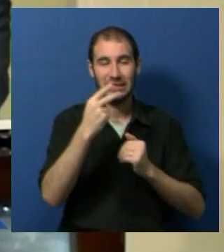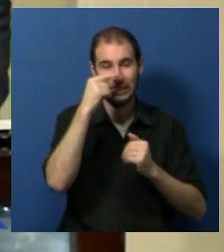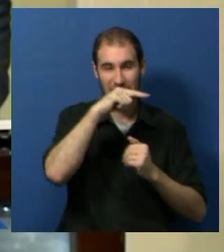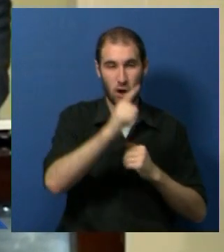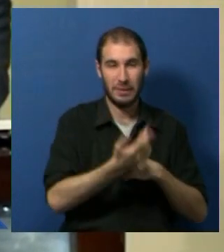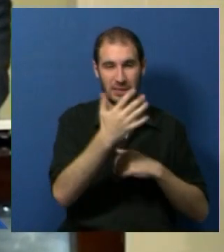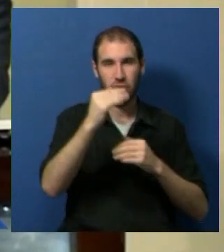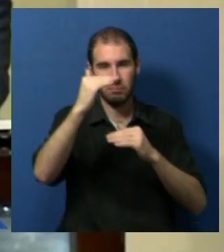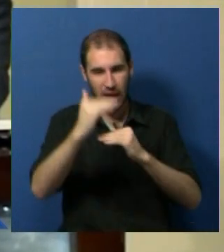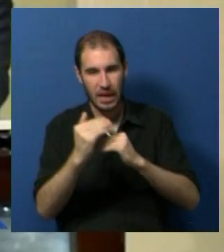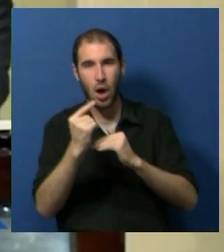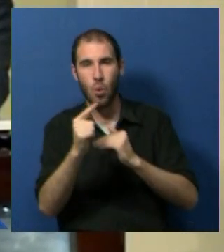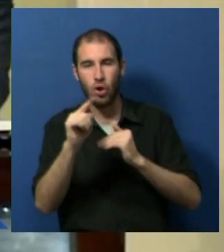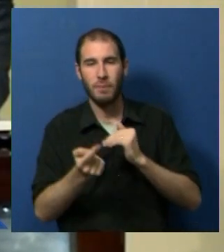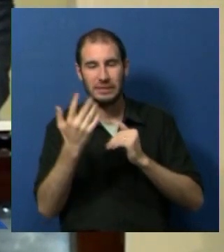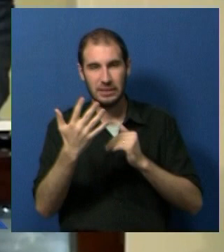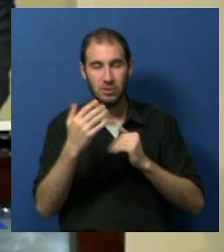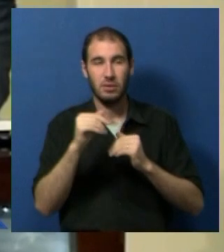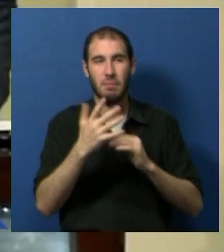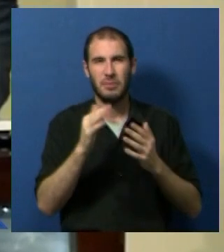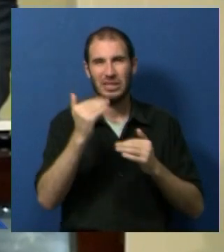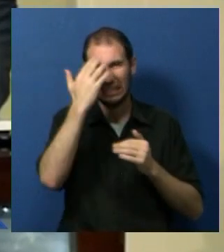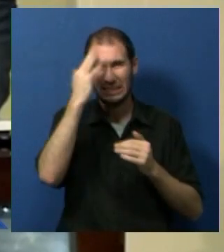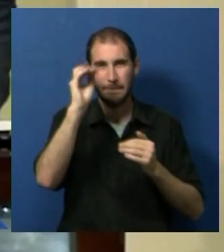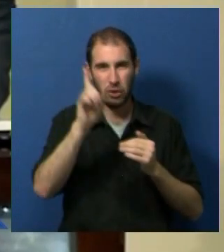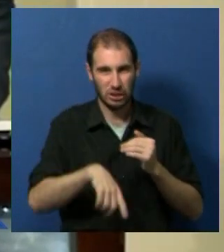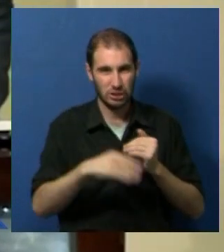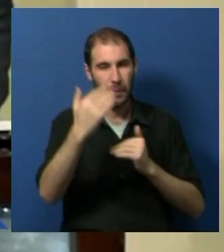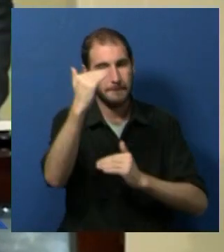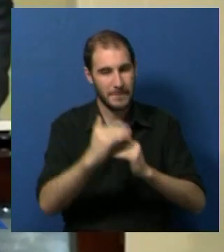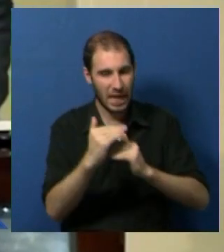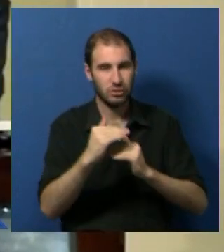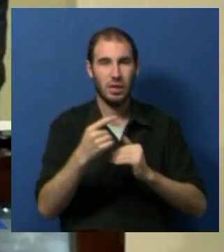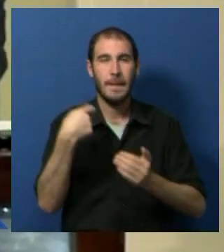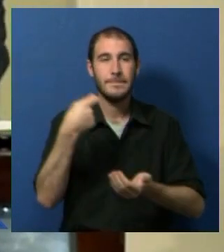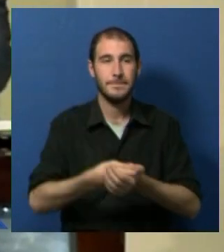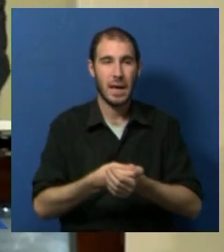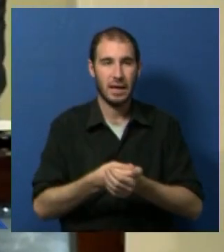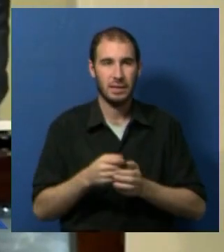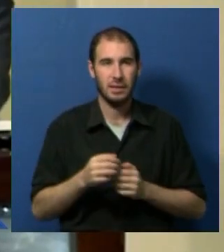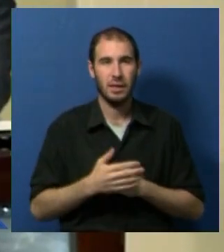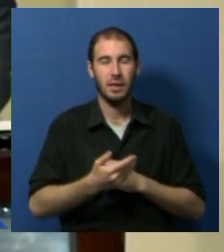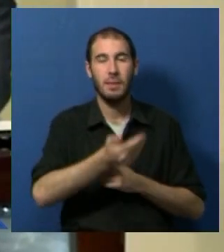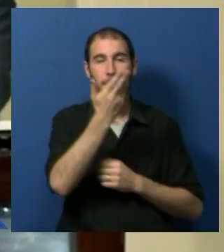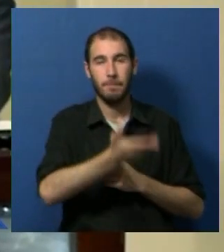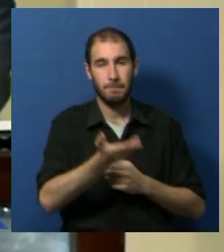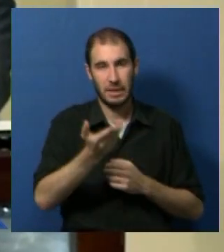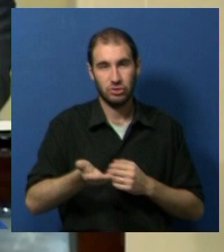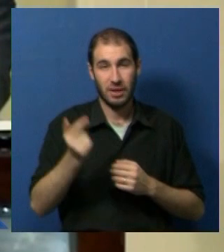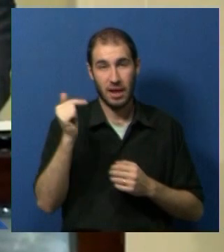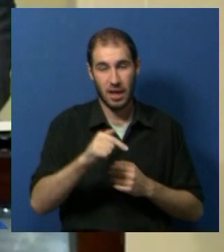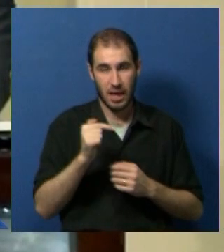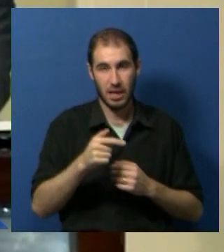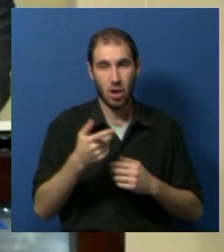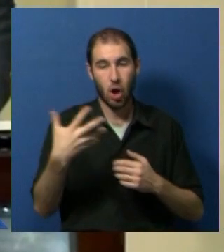7,5% al 1,5% y reduce en promedio un 15% lo que tienen que pagar aquellos que tienen la